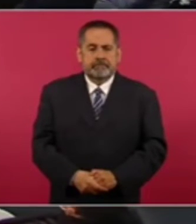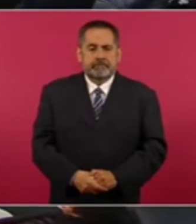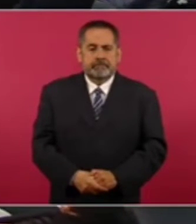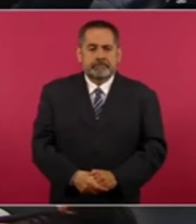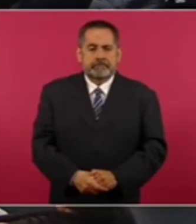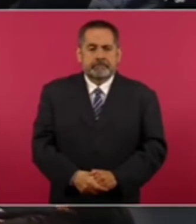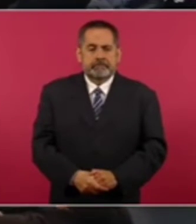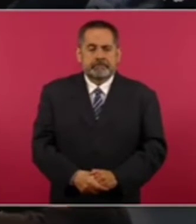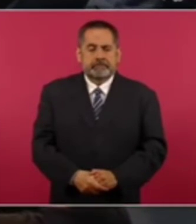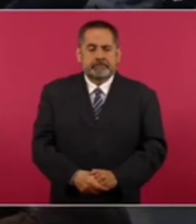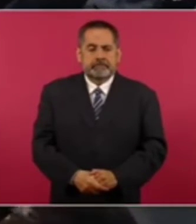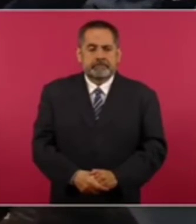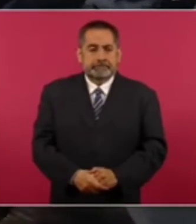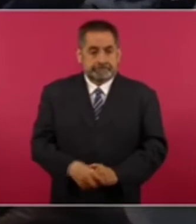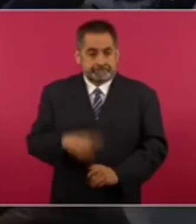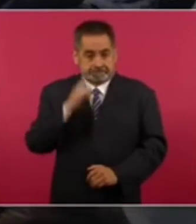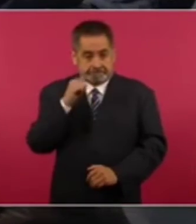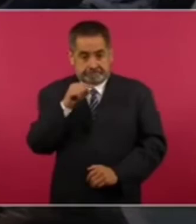Lo detienen